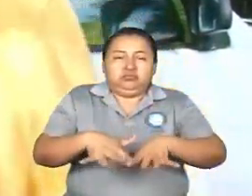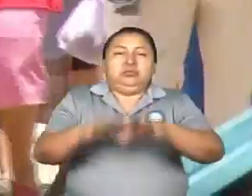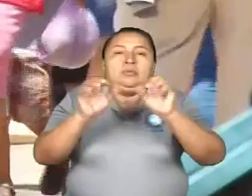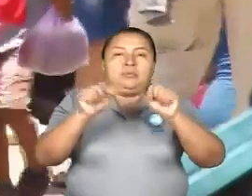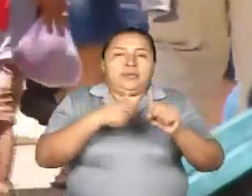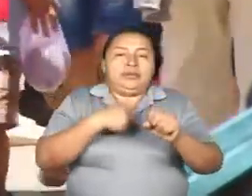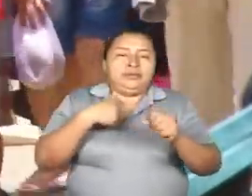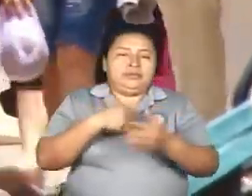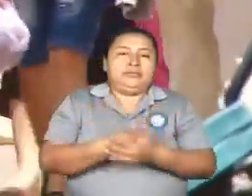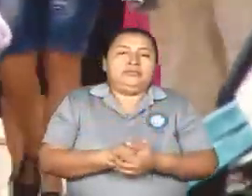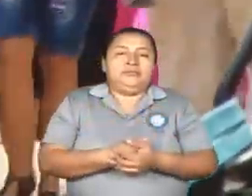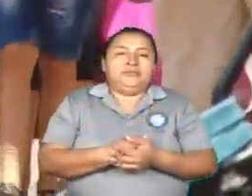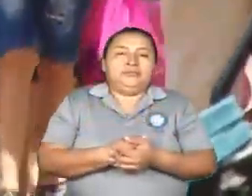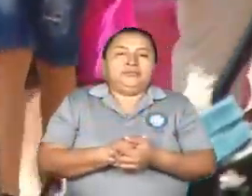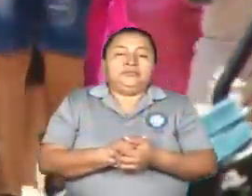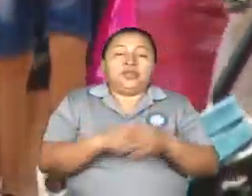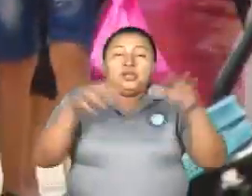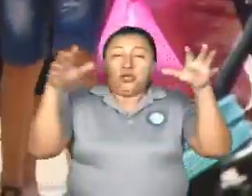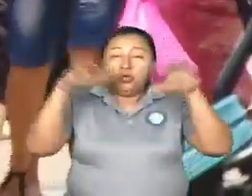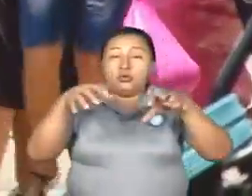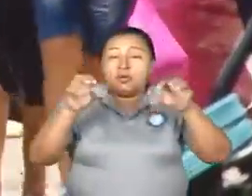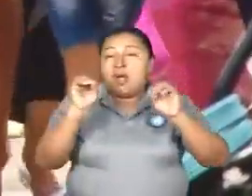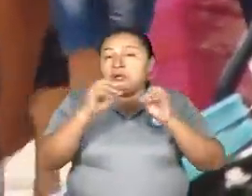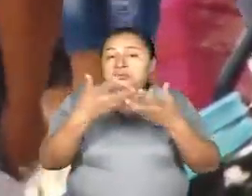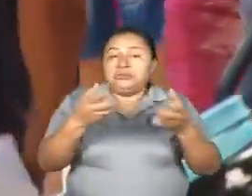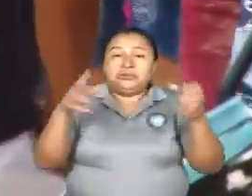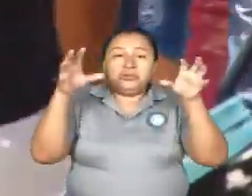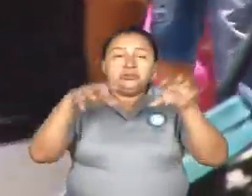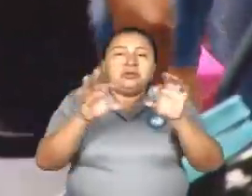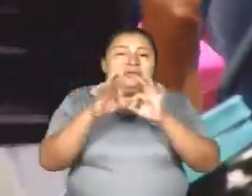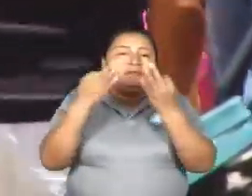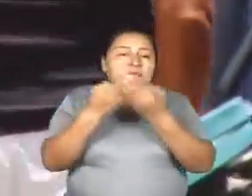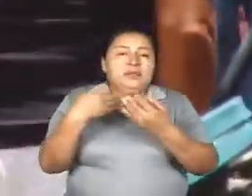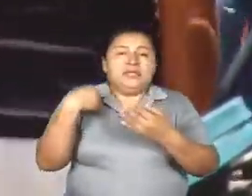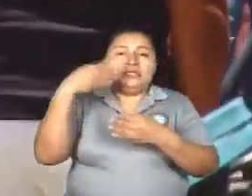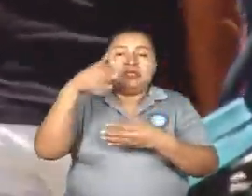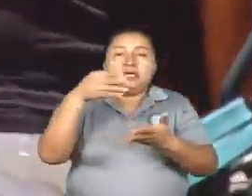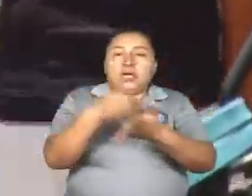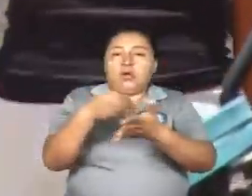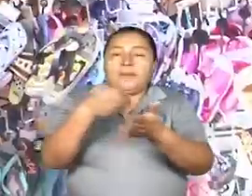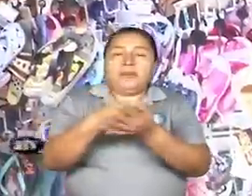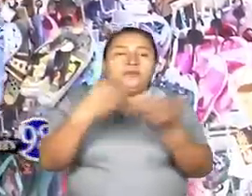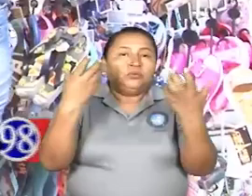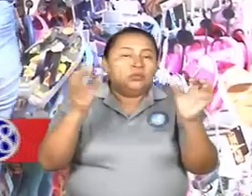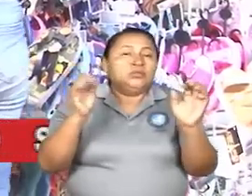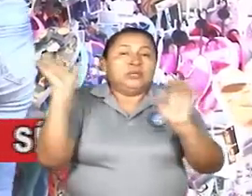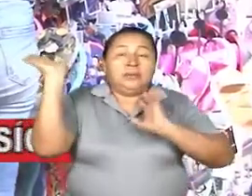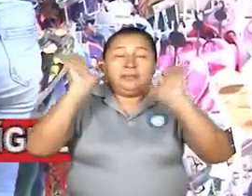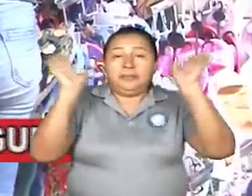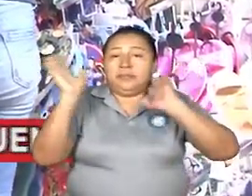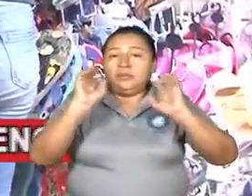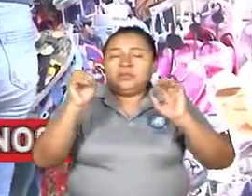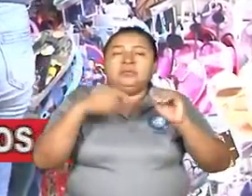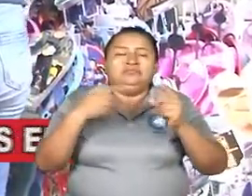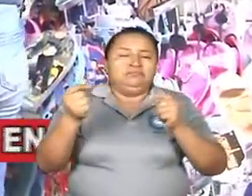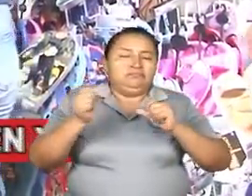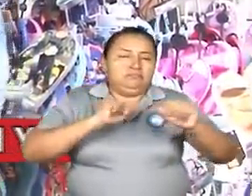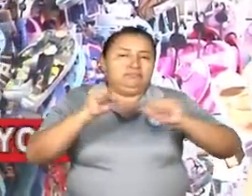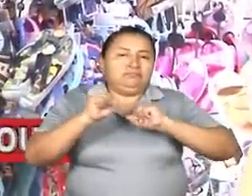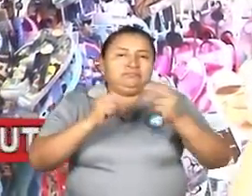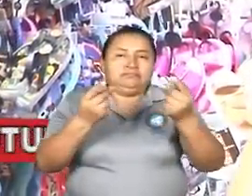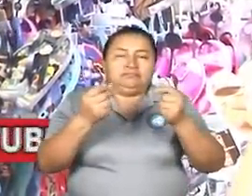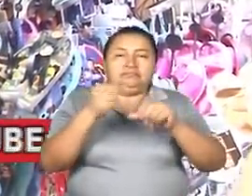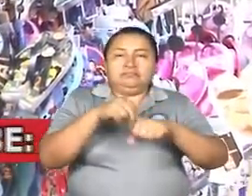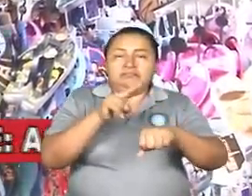salir. Con lluvia y sin lluvia, las familias siguen llegando a comprar sus productos al mercado oriental, dinamizando así la